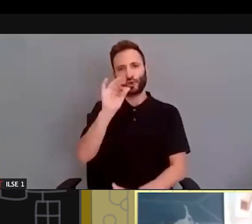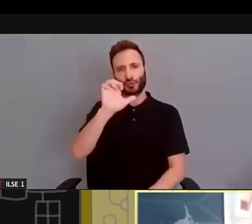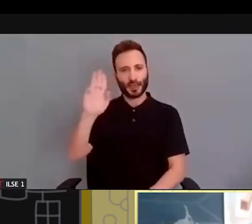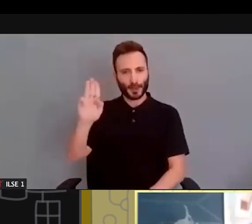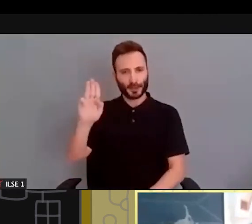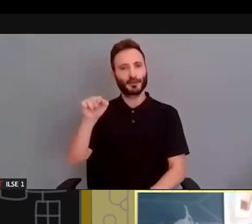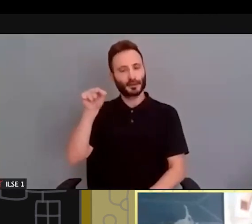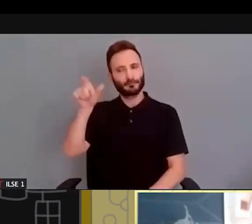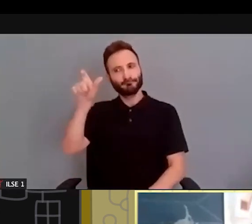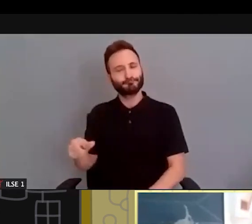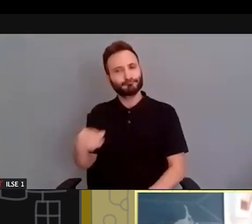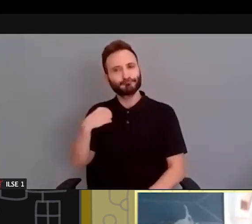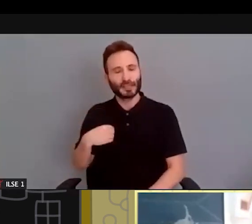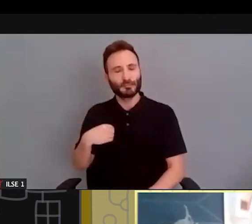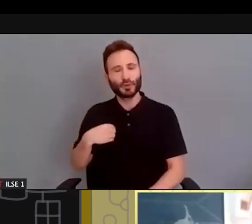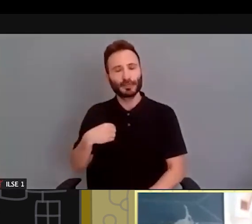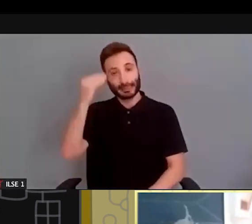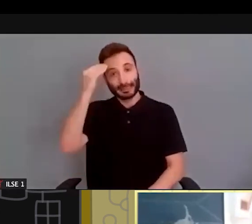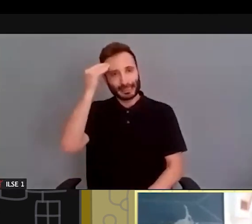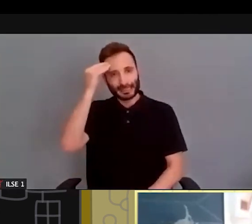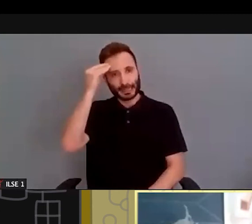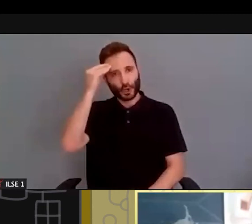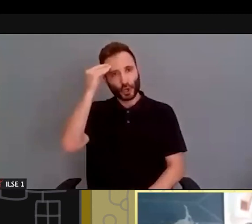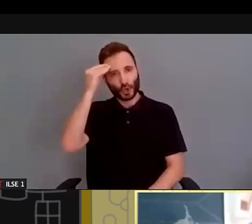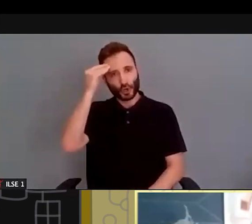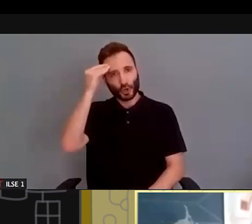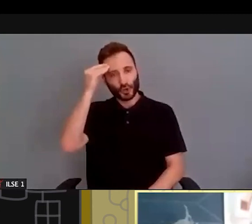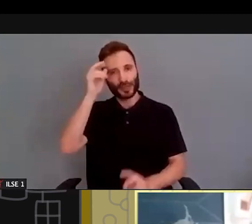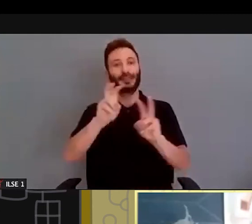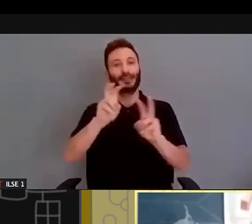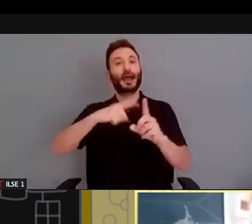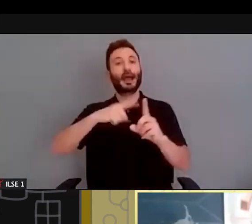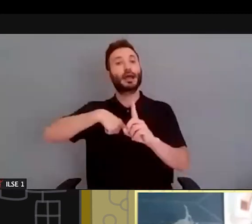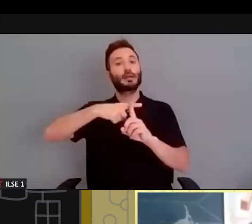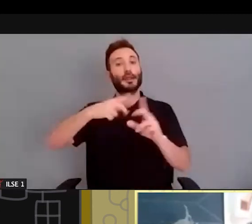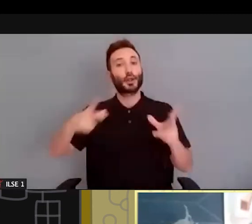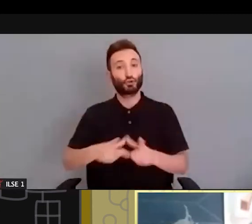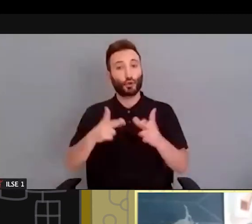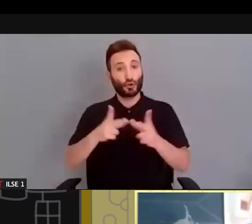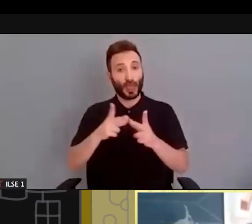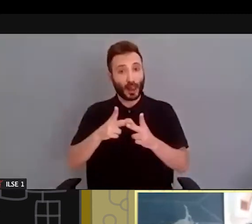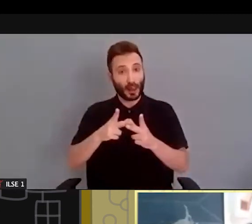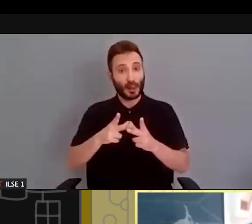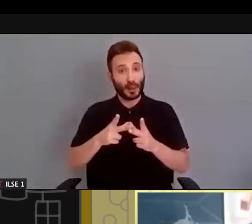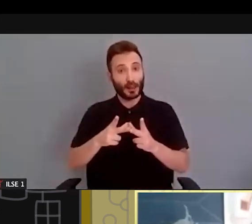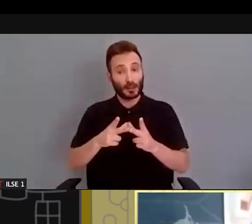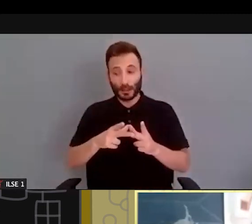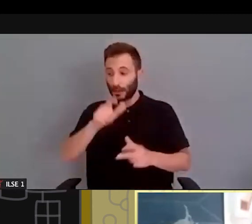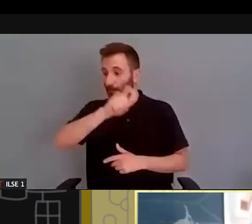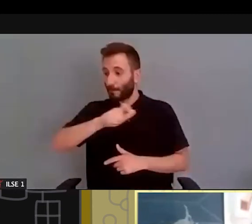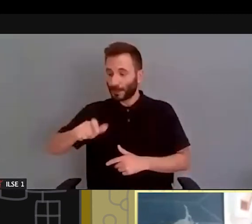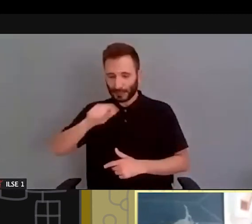turismo, creo que a nivel social, donde más nos realizamos como